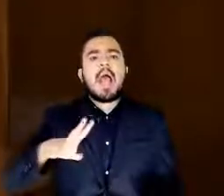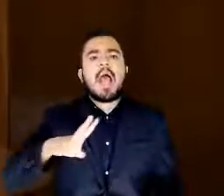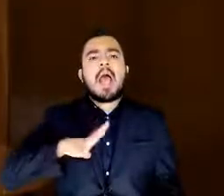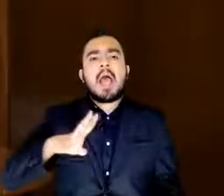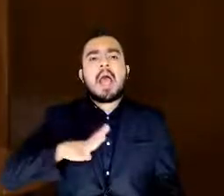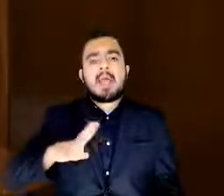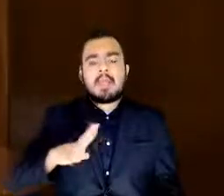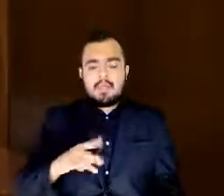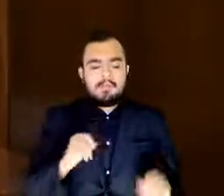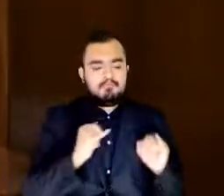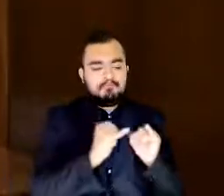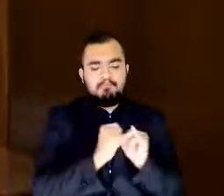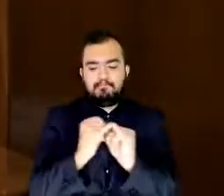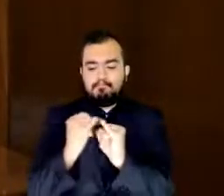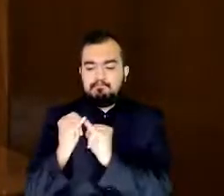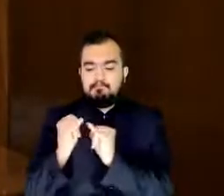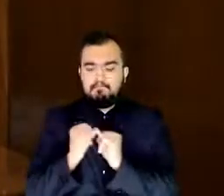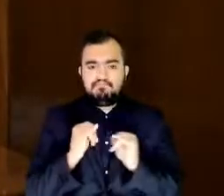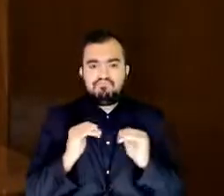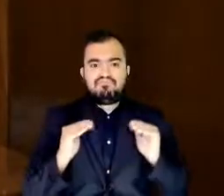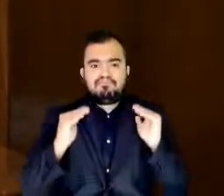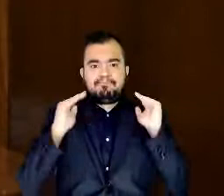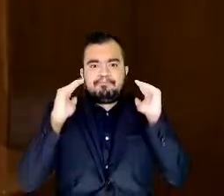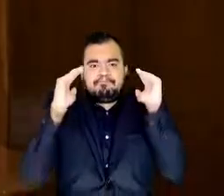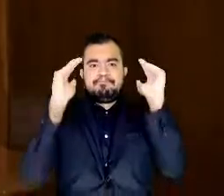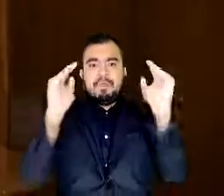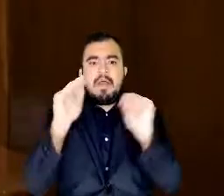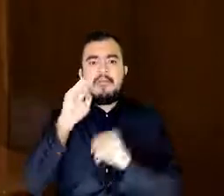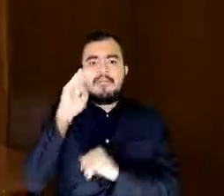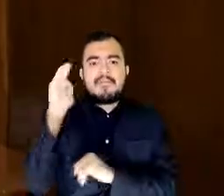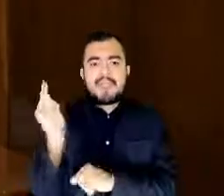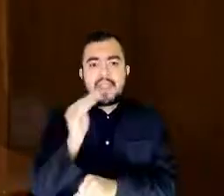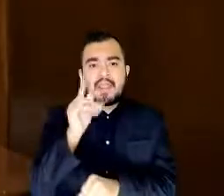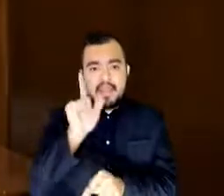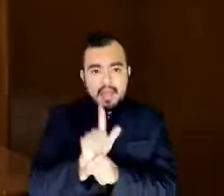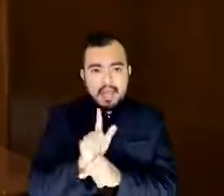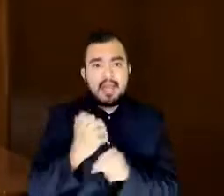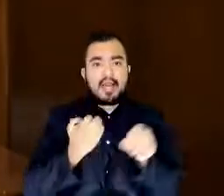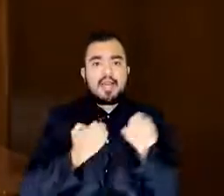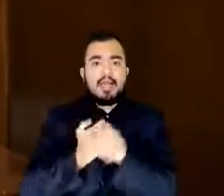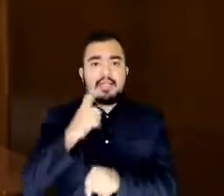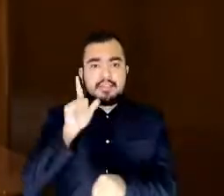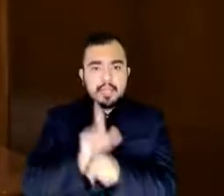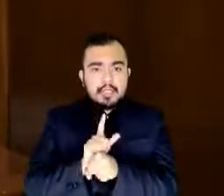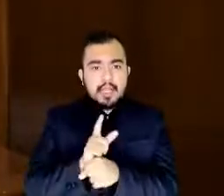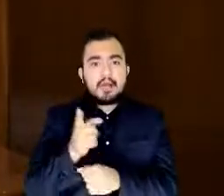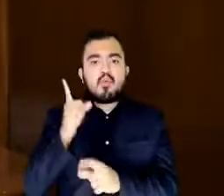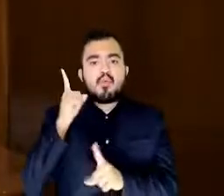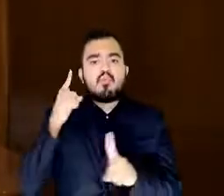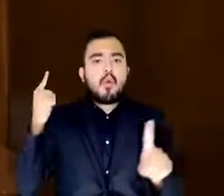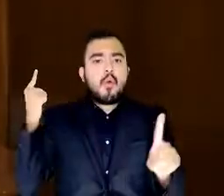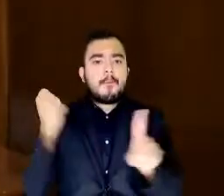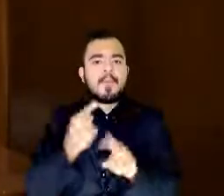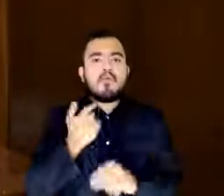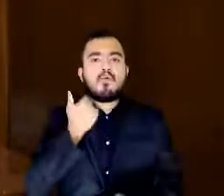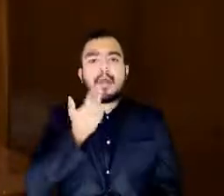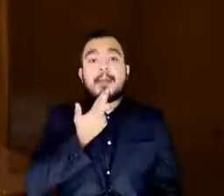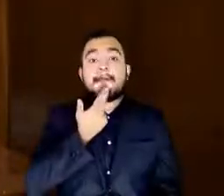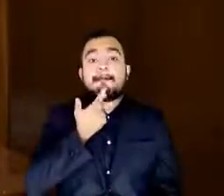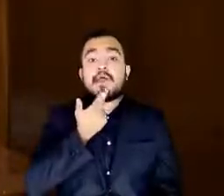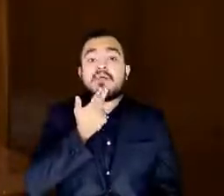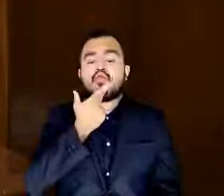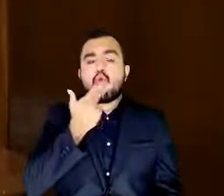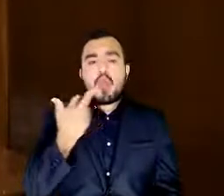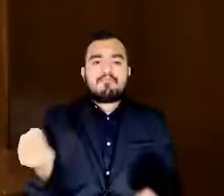de dependencias del más alto nivel, tanto federales como estatales, con el objetivo de mejorar las